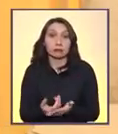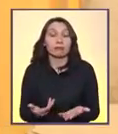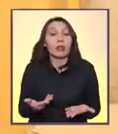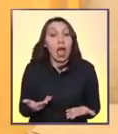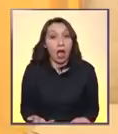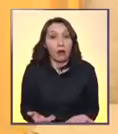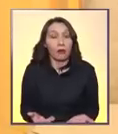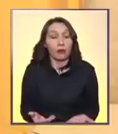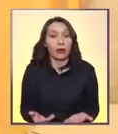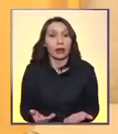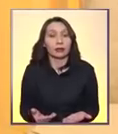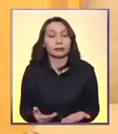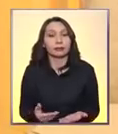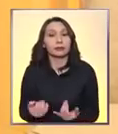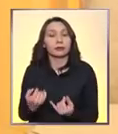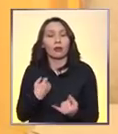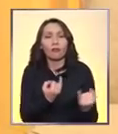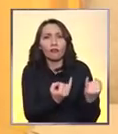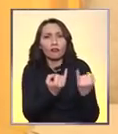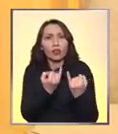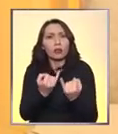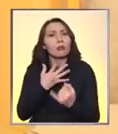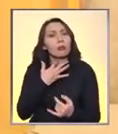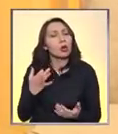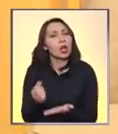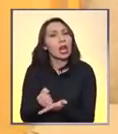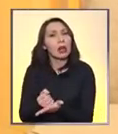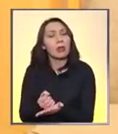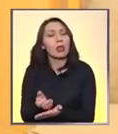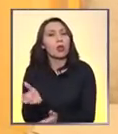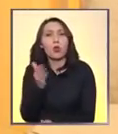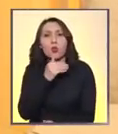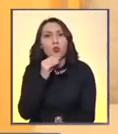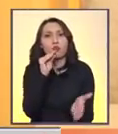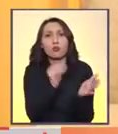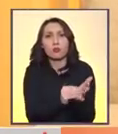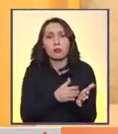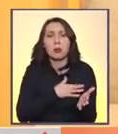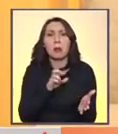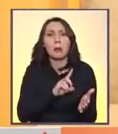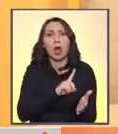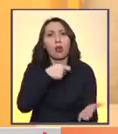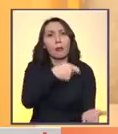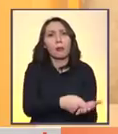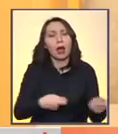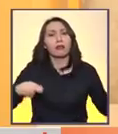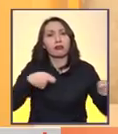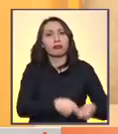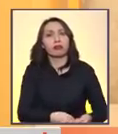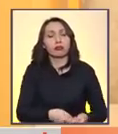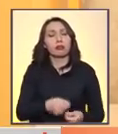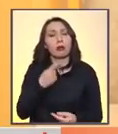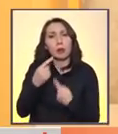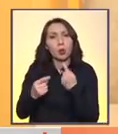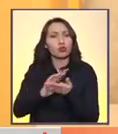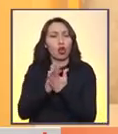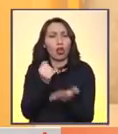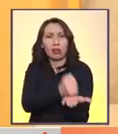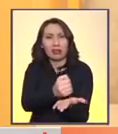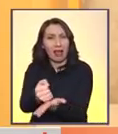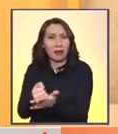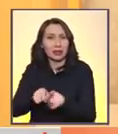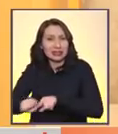estamos informándonos de por qué el medicamento no está cubierto, el de mi papá, y estamos haciendo todos los procesos que corresponden para